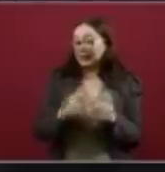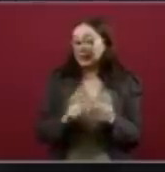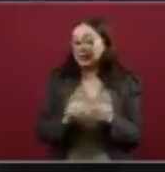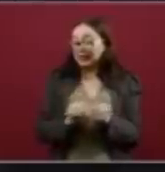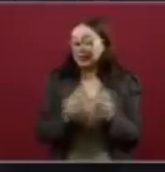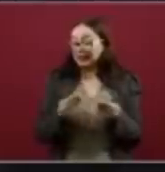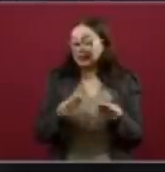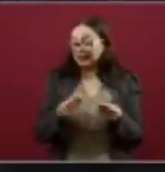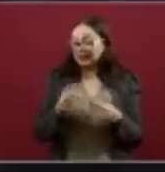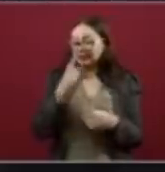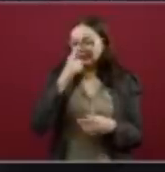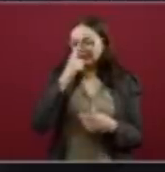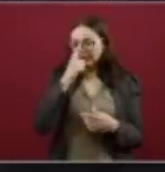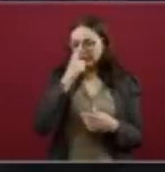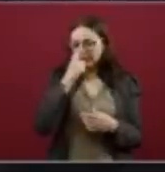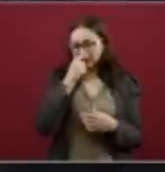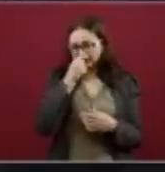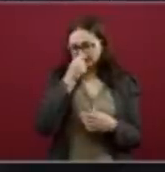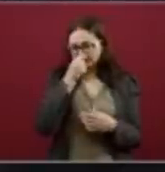No.